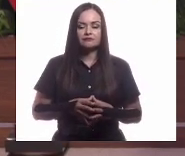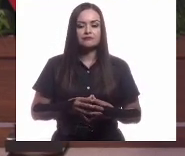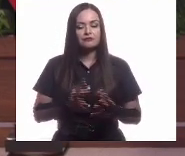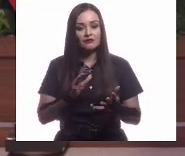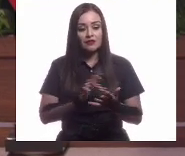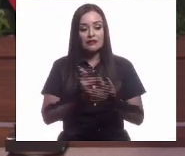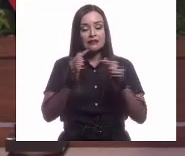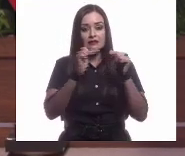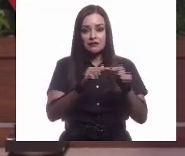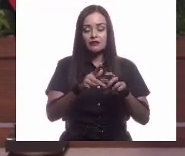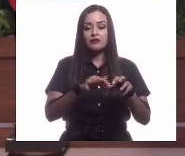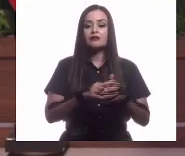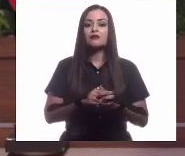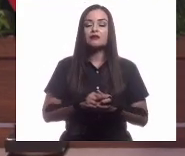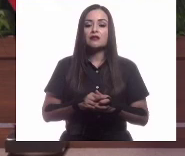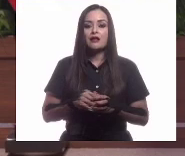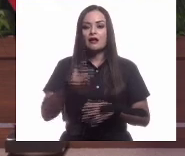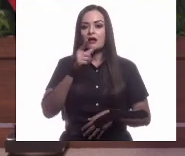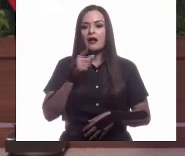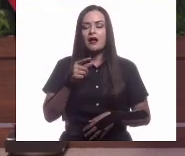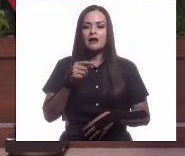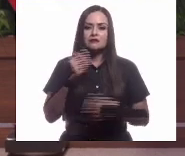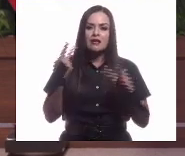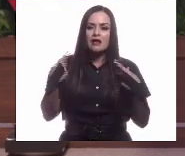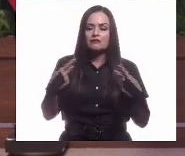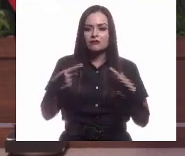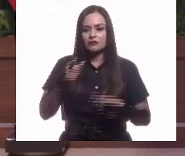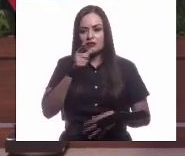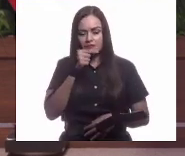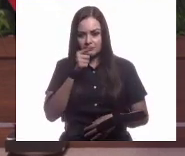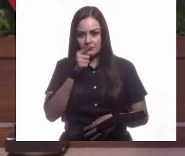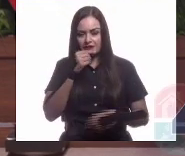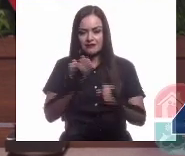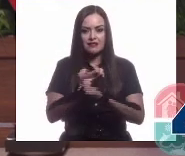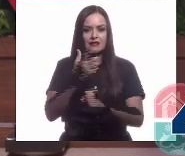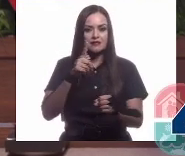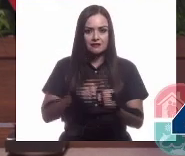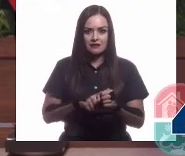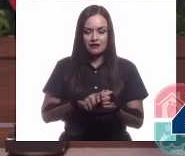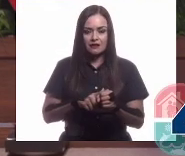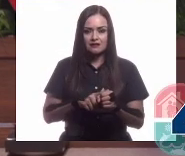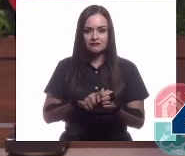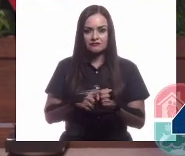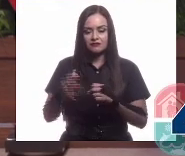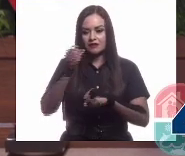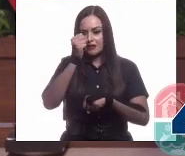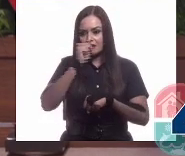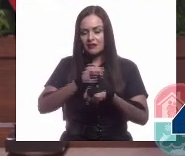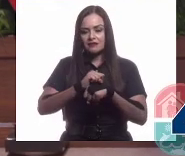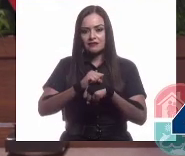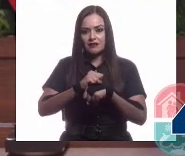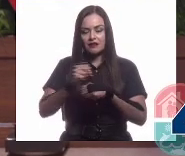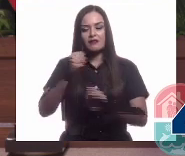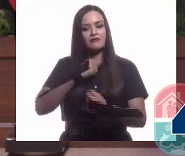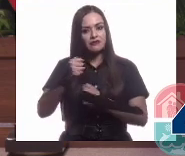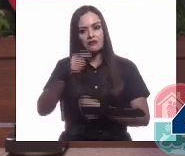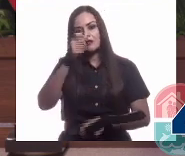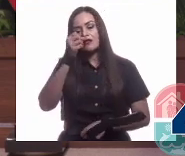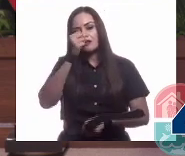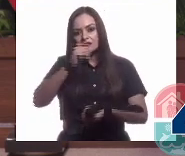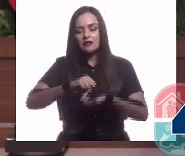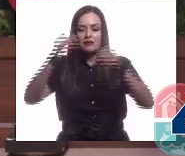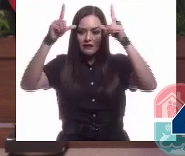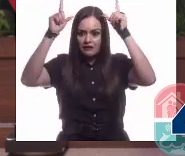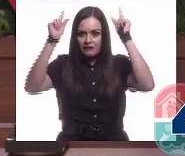al trabajo de personal de la Procuraduría Estatal y de la Policía Preventiva Estatal, de la Secretaría de la Defensa Nacional y de Marina, de la